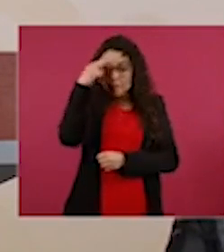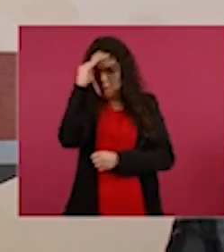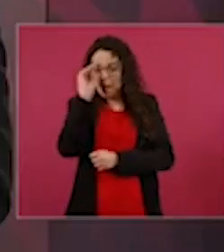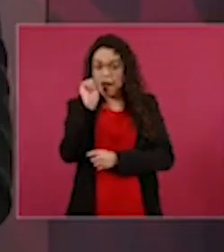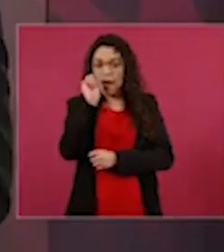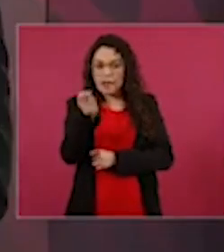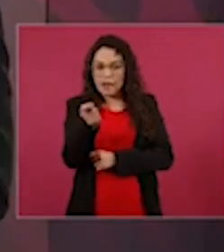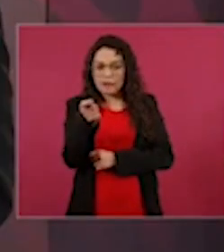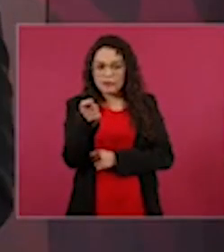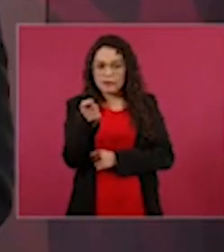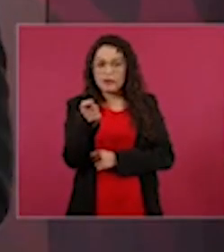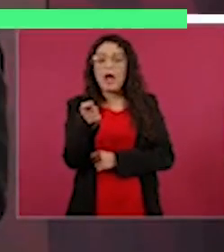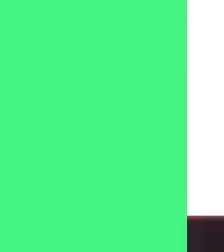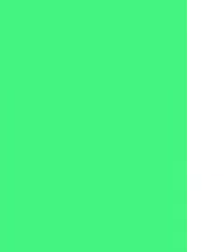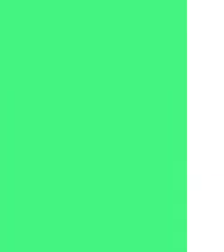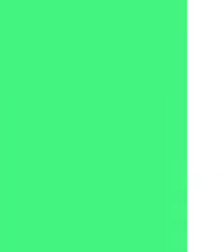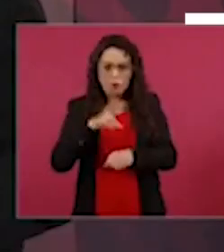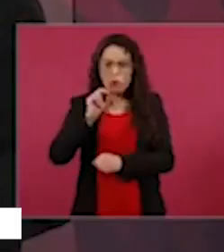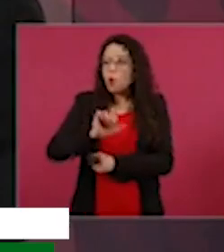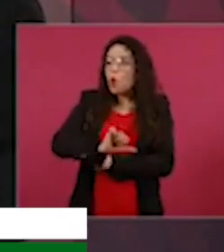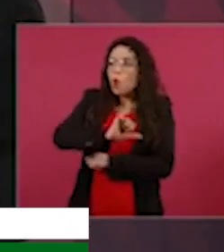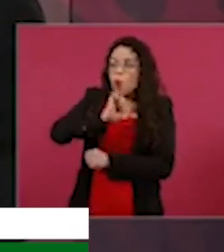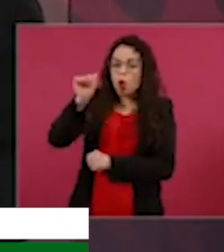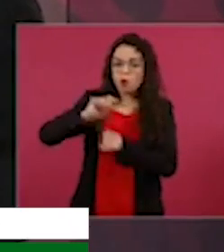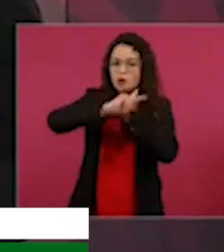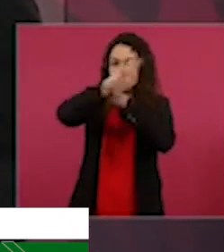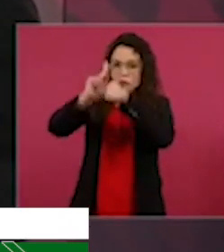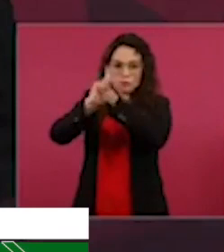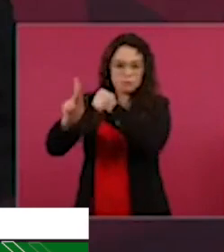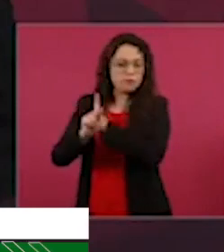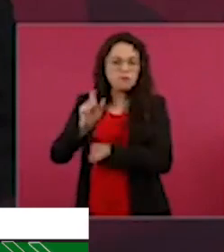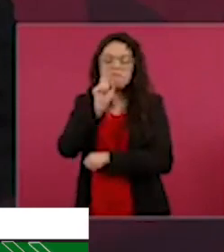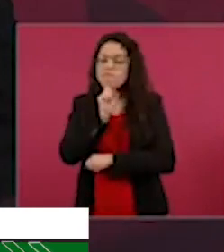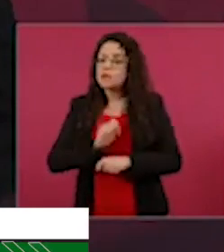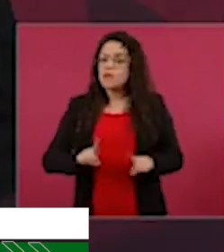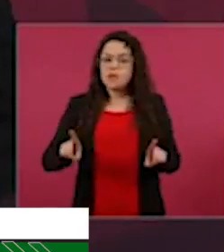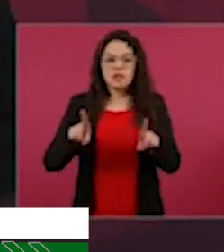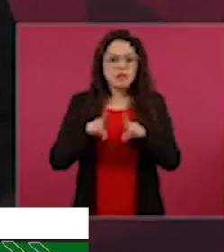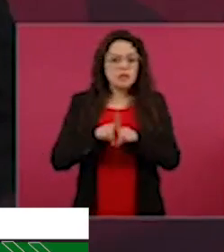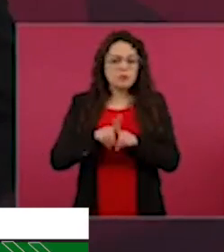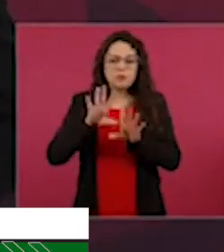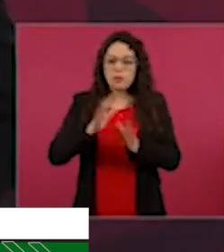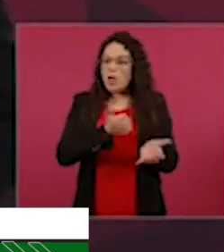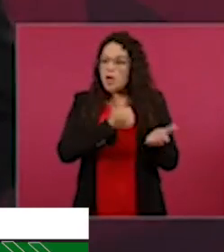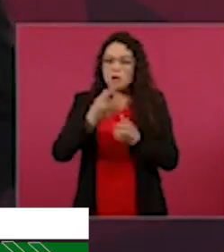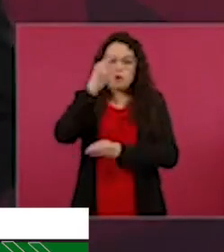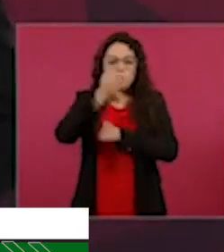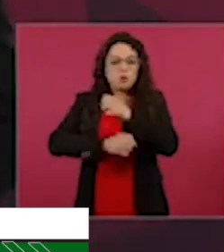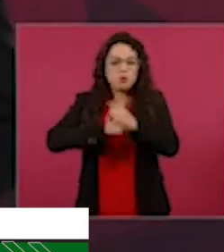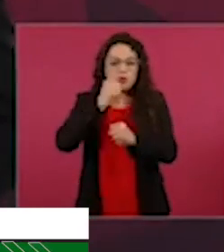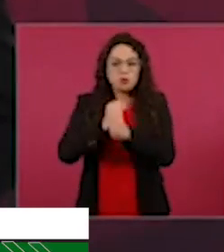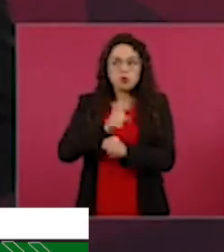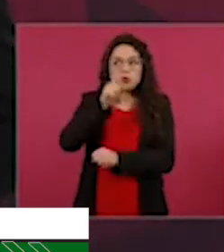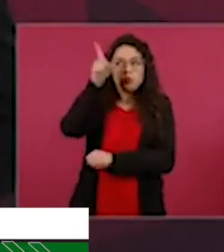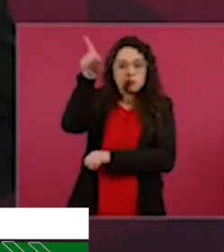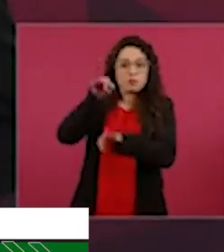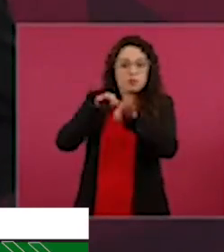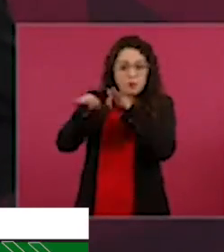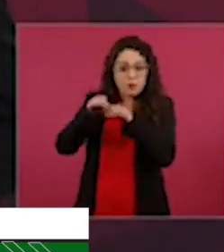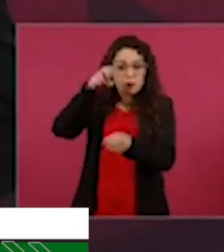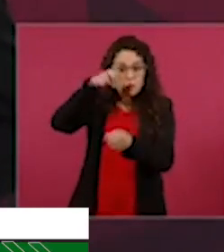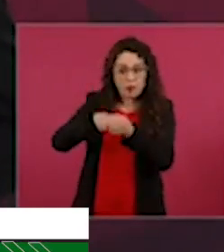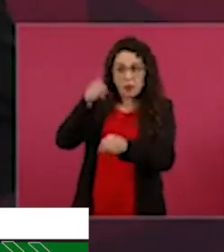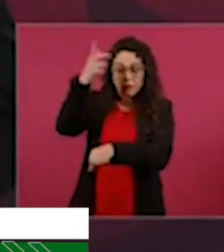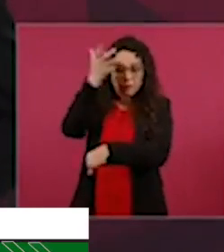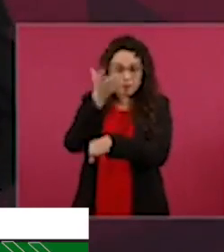piñata de nadie. En medio del proceso electoral que se vive en Estados Unidos, el presidente mexicano